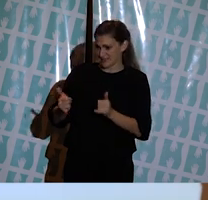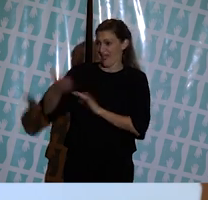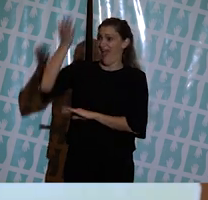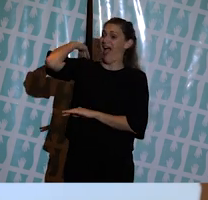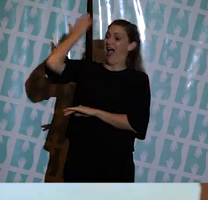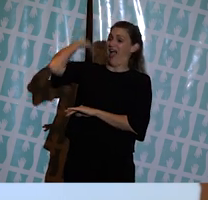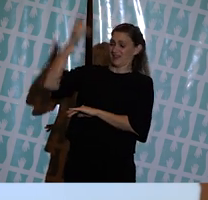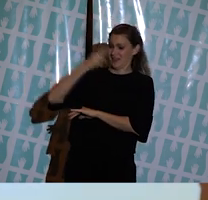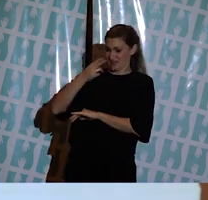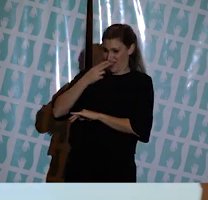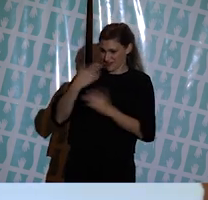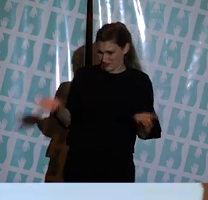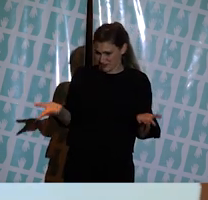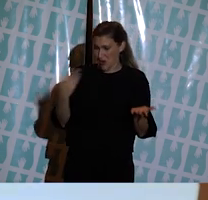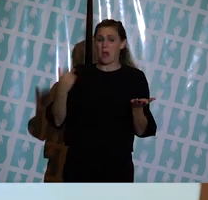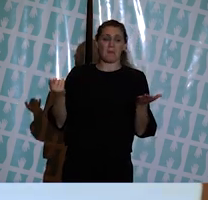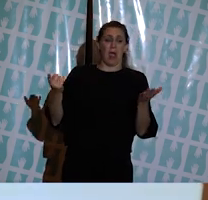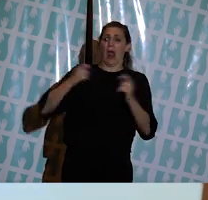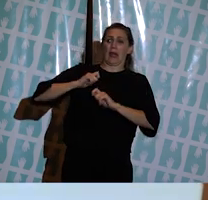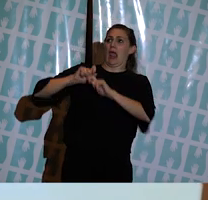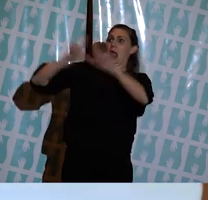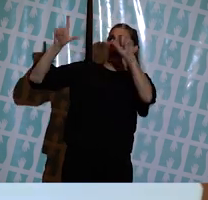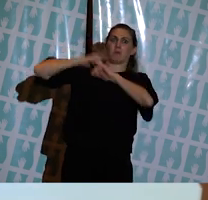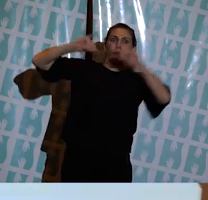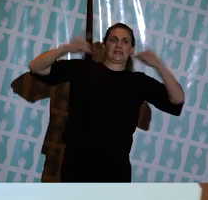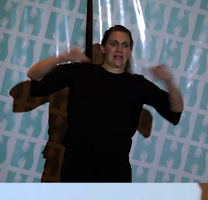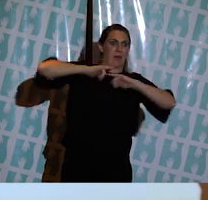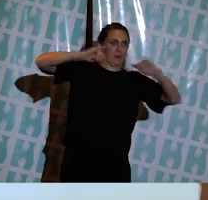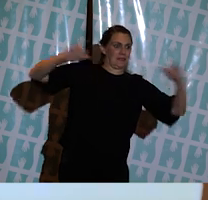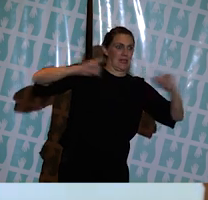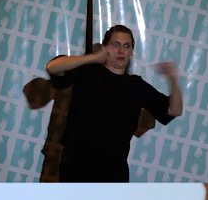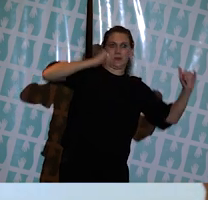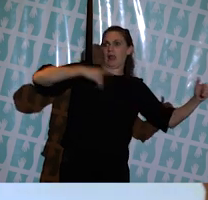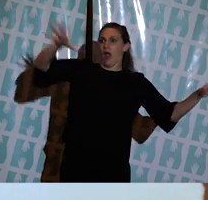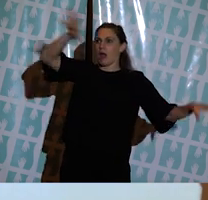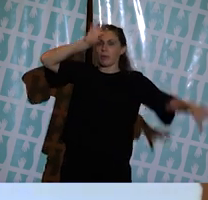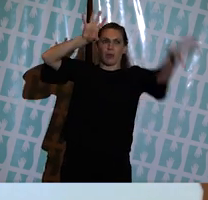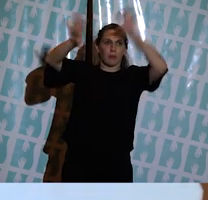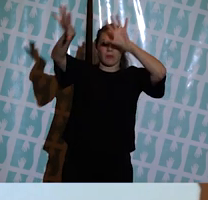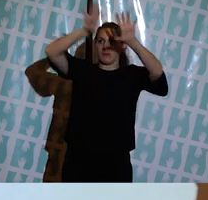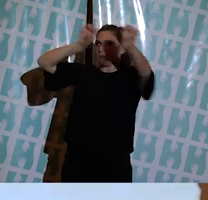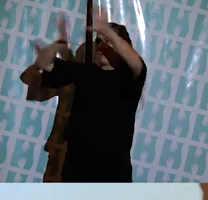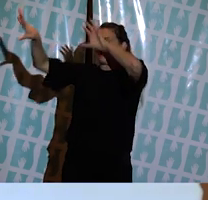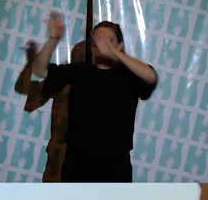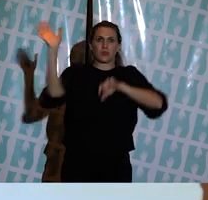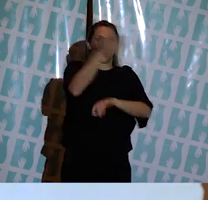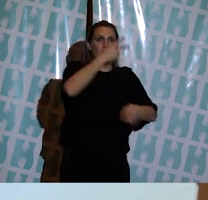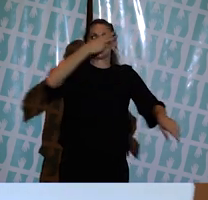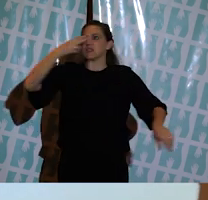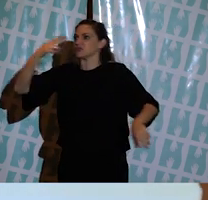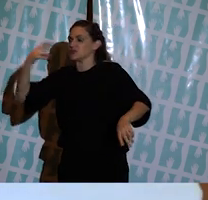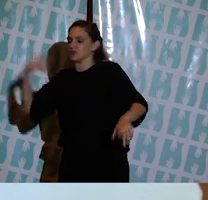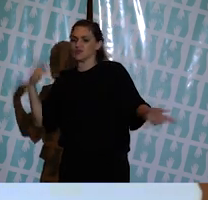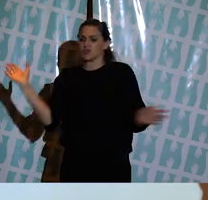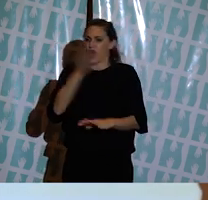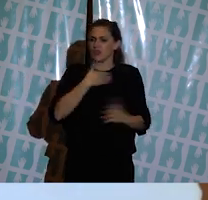el cigarrillo y la promoción. Era el objetivo de todo producto adictivo, legal o ilegal, son